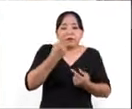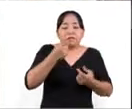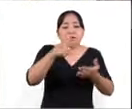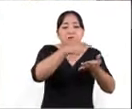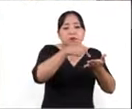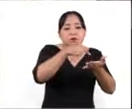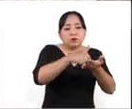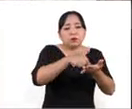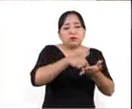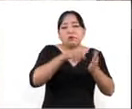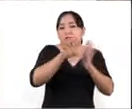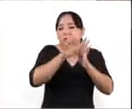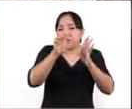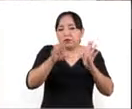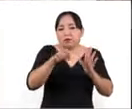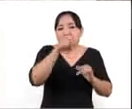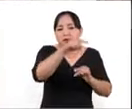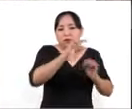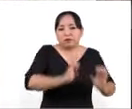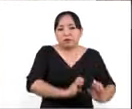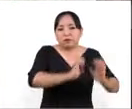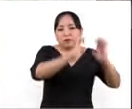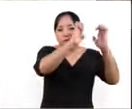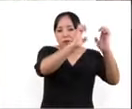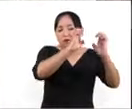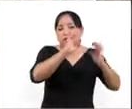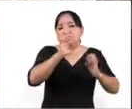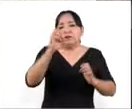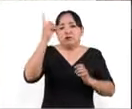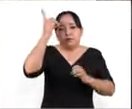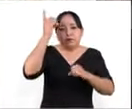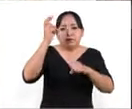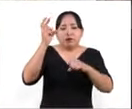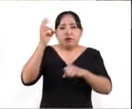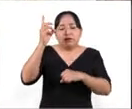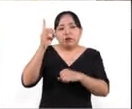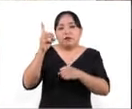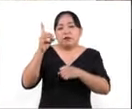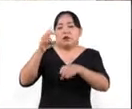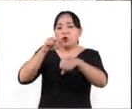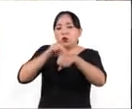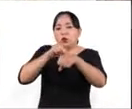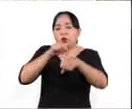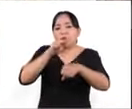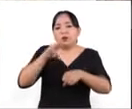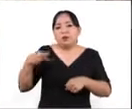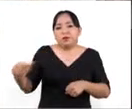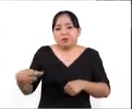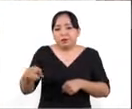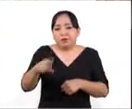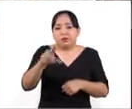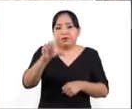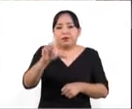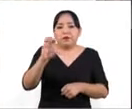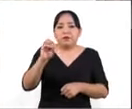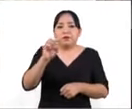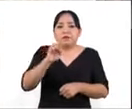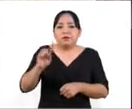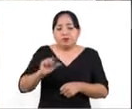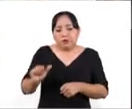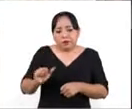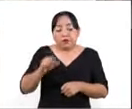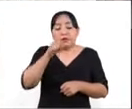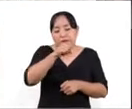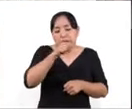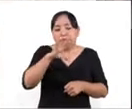menores, como por ejemplo el edificio de Doctor Río de la Loza en la Fiscalía General de Justicia de la Ciudad de México, así como en